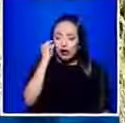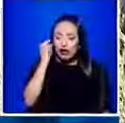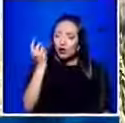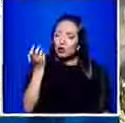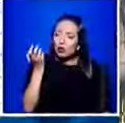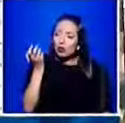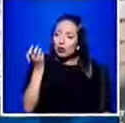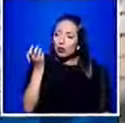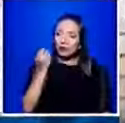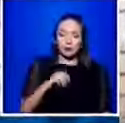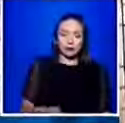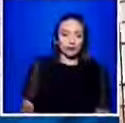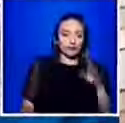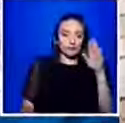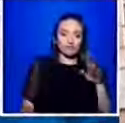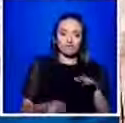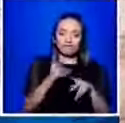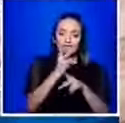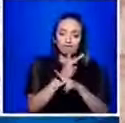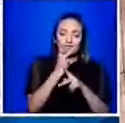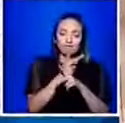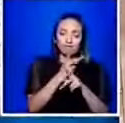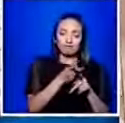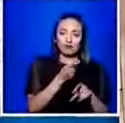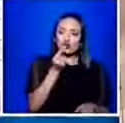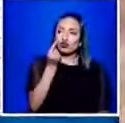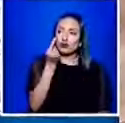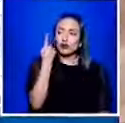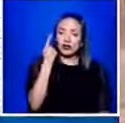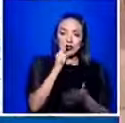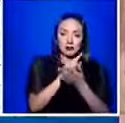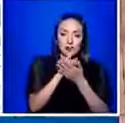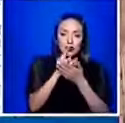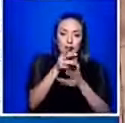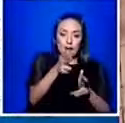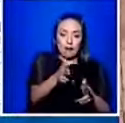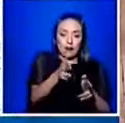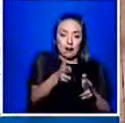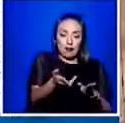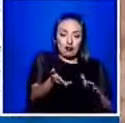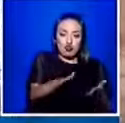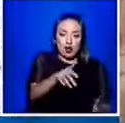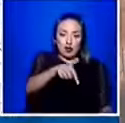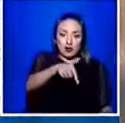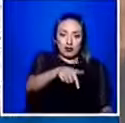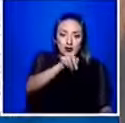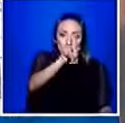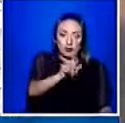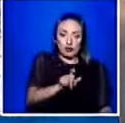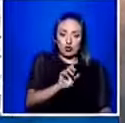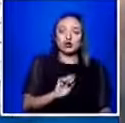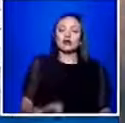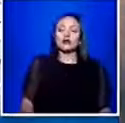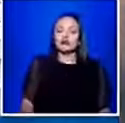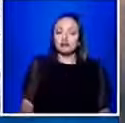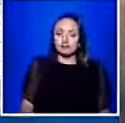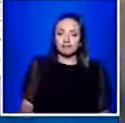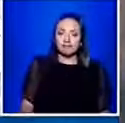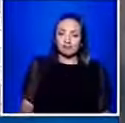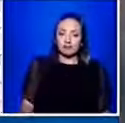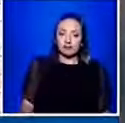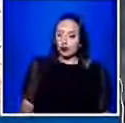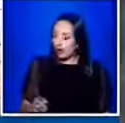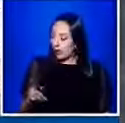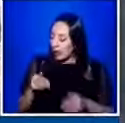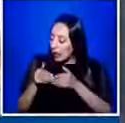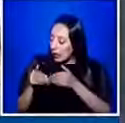por acá? Bastante inseguro aquí, bastante seguro. Hace rato, la otra semana hubo aquí un atentado de sicariato. Claro. Bastante complicado aquí. Estamos a pocos